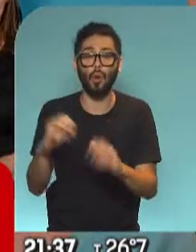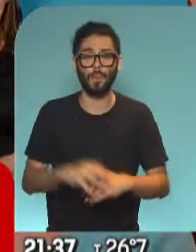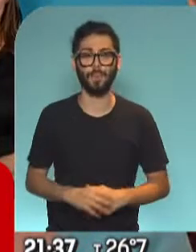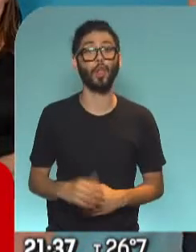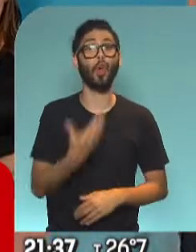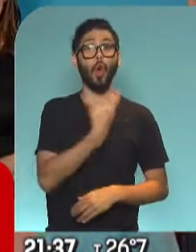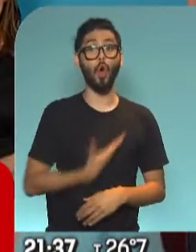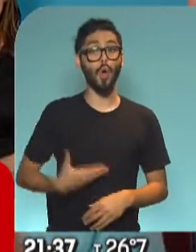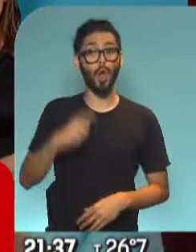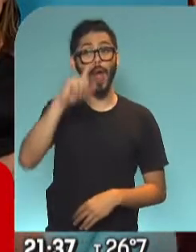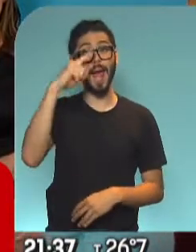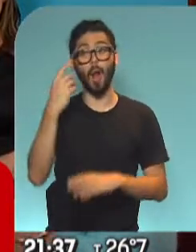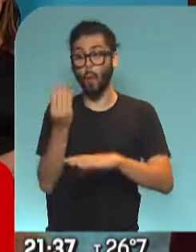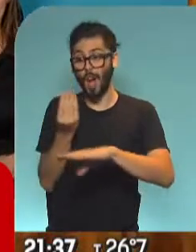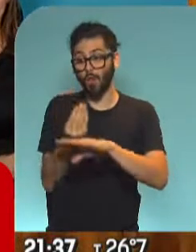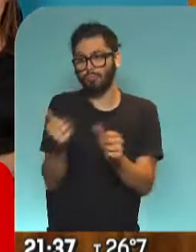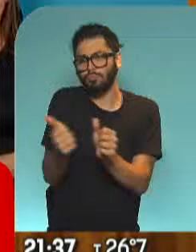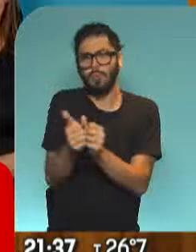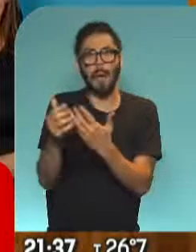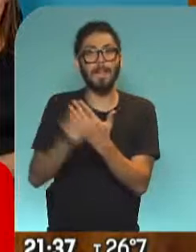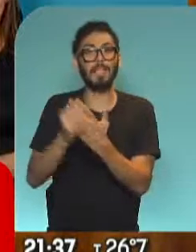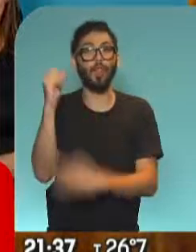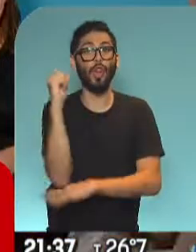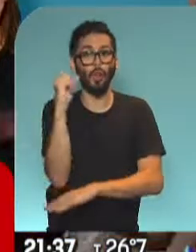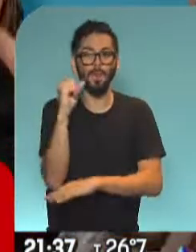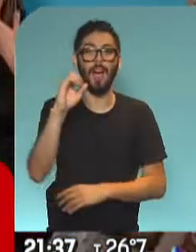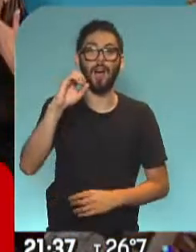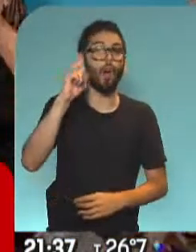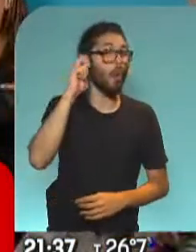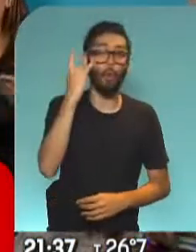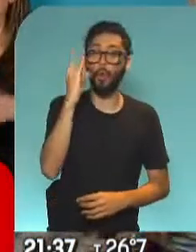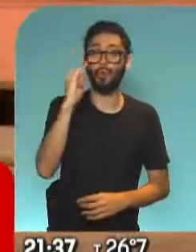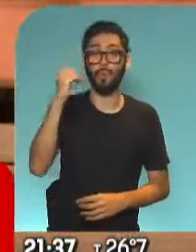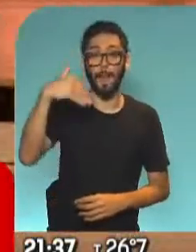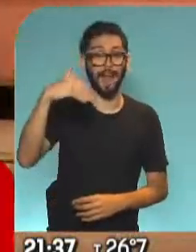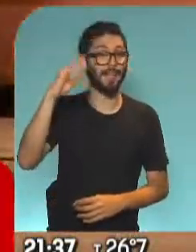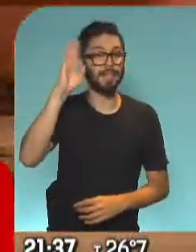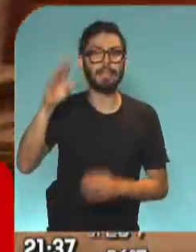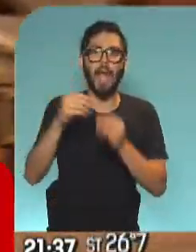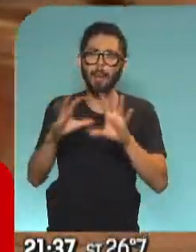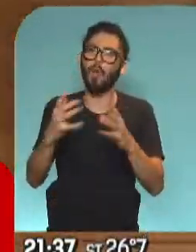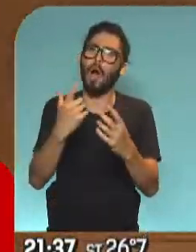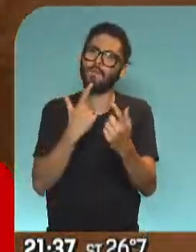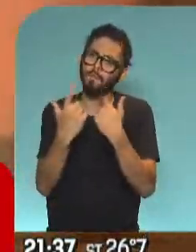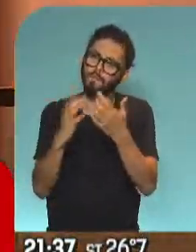de Alberto Fernández, de la mano de su ministro de Economía, Martín Guzmán, encaró las discusiones.